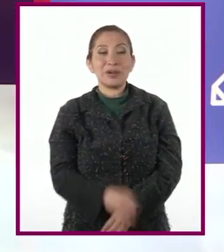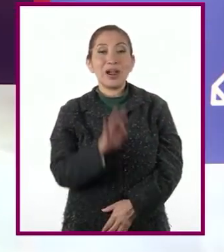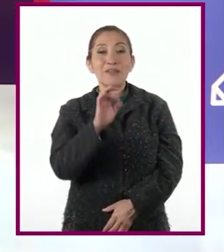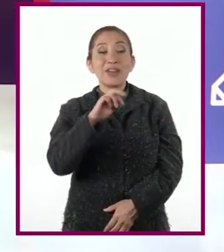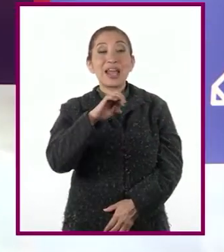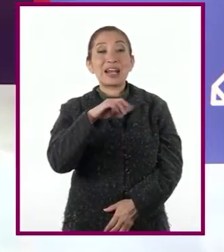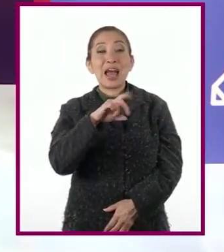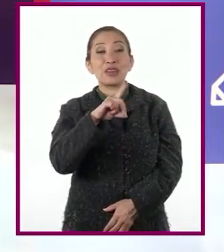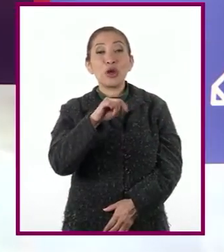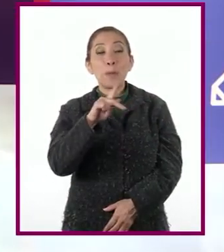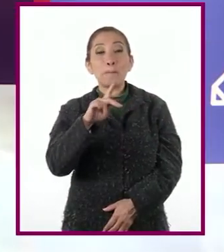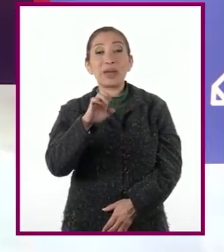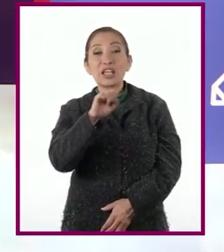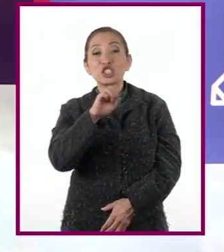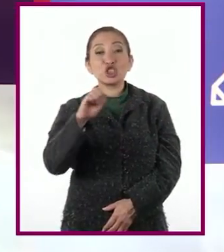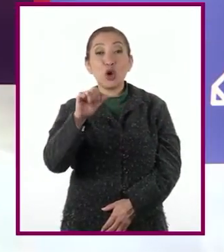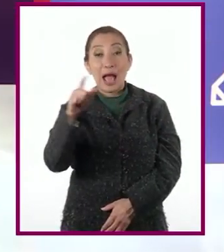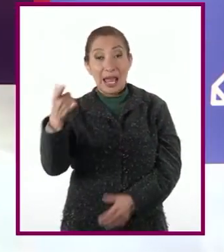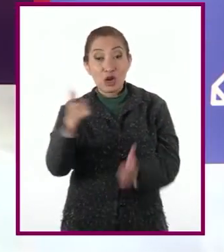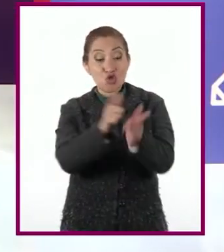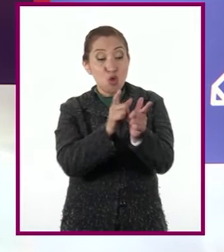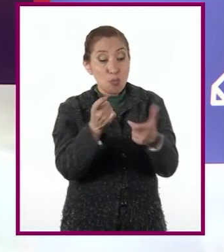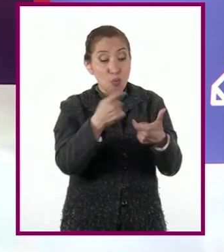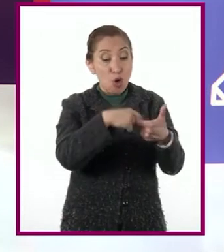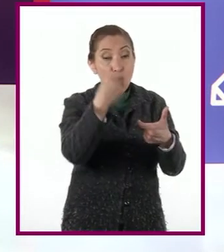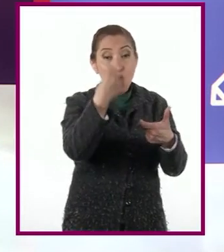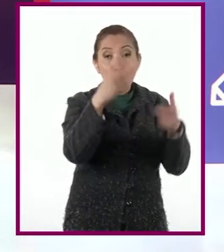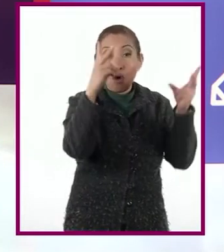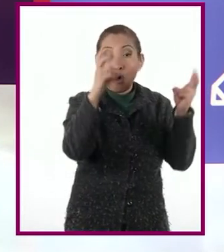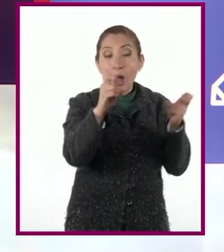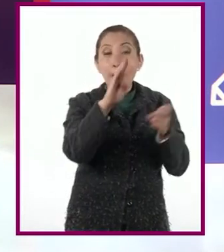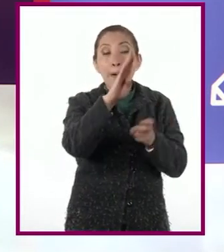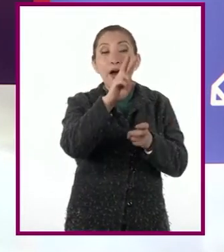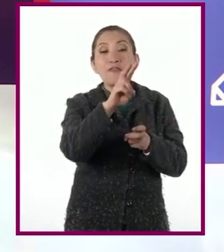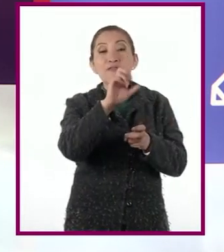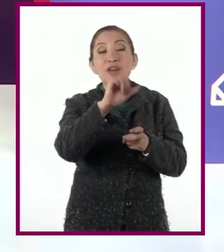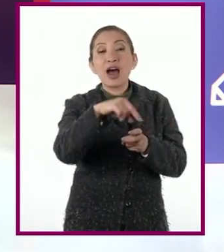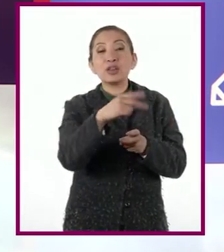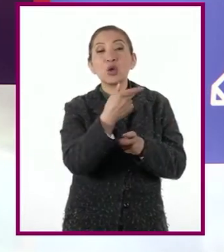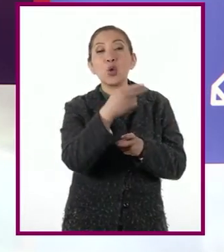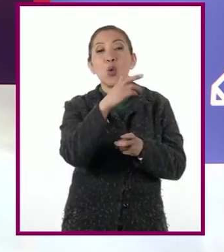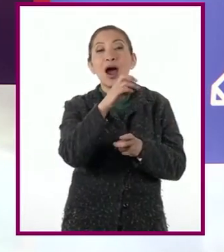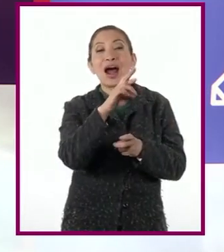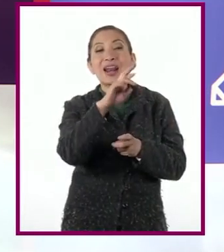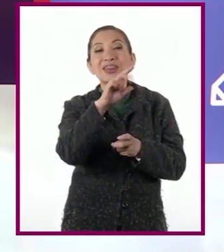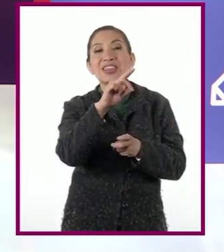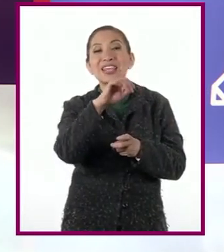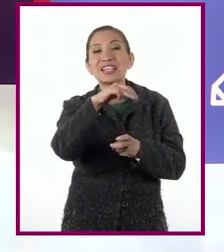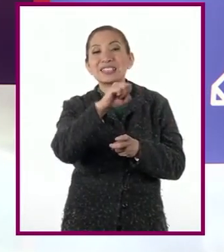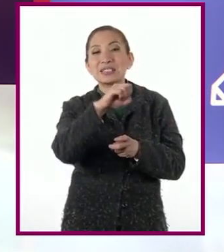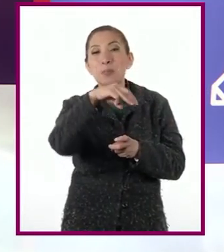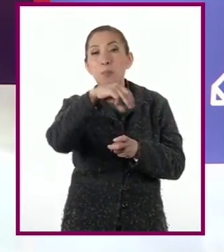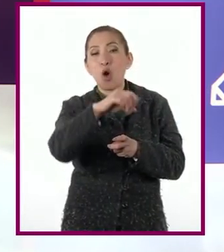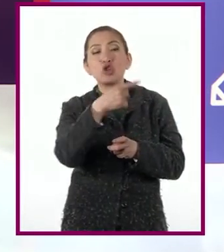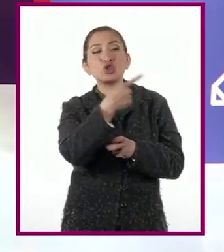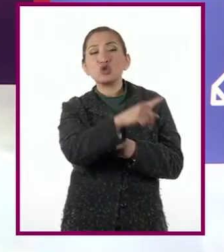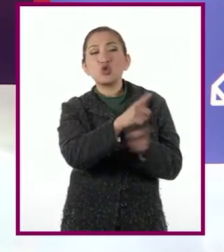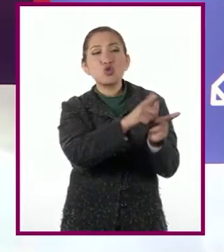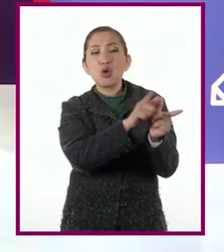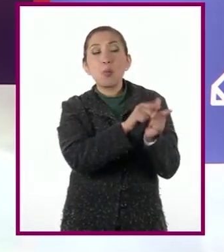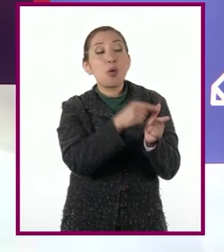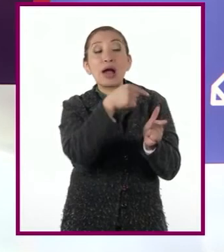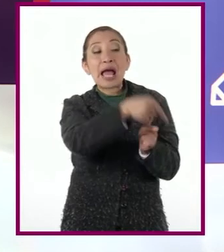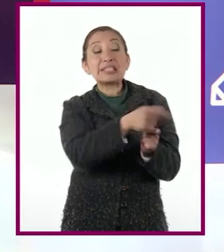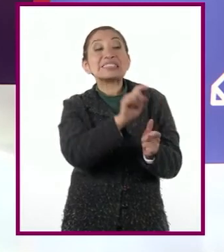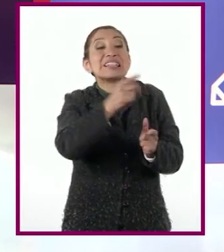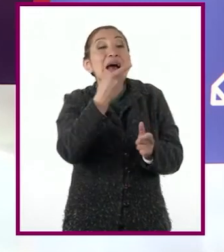Fernando Pessoa formó parte de un movimiento literario llamado vanguardismo. Este movimiento tiene como principal bandera